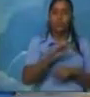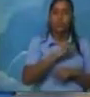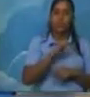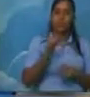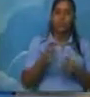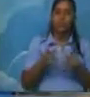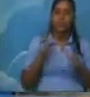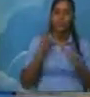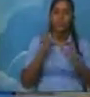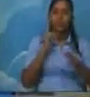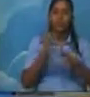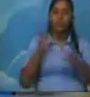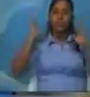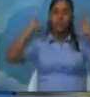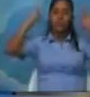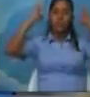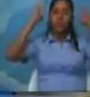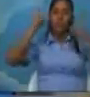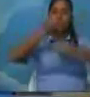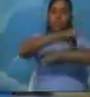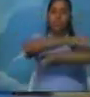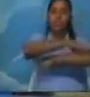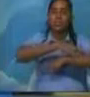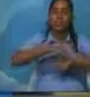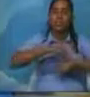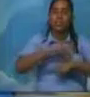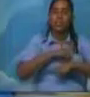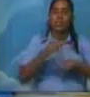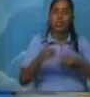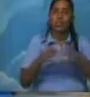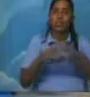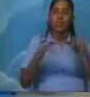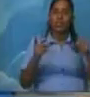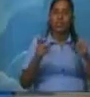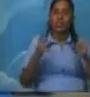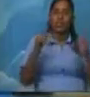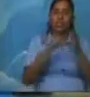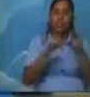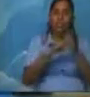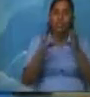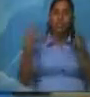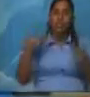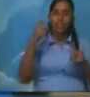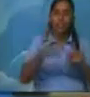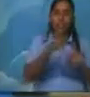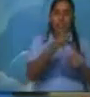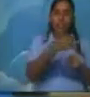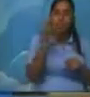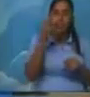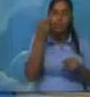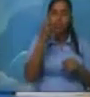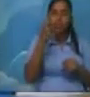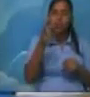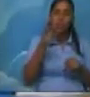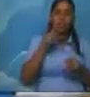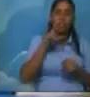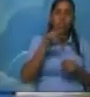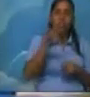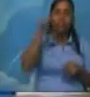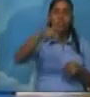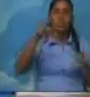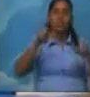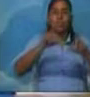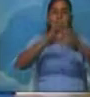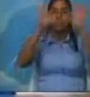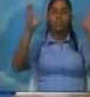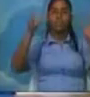malandros los leones Los tigres las culebras eso donde hay gente hermano que qué va a buscar una culebra aquí en el matutino